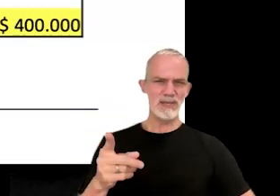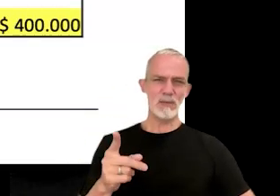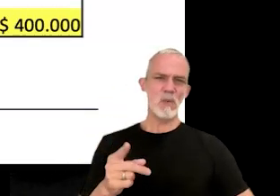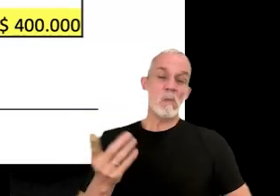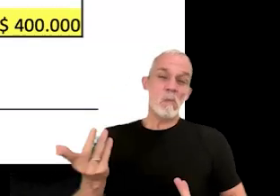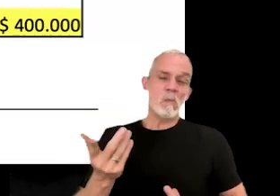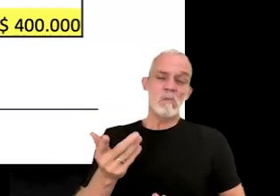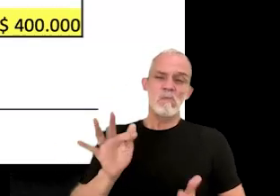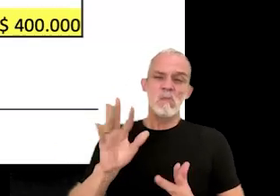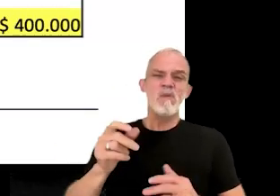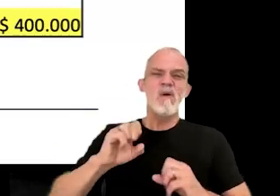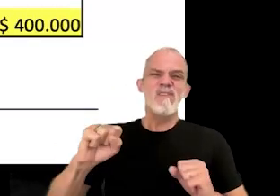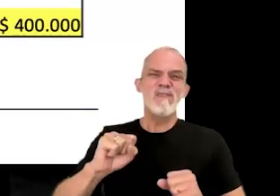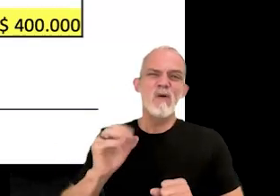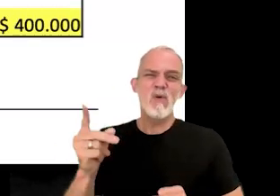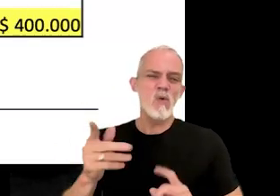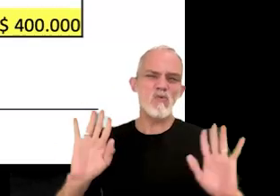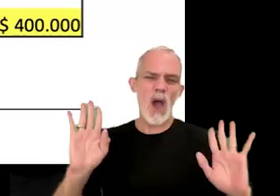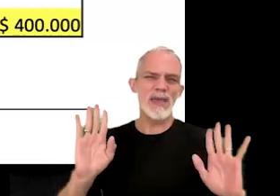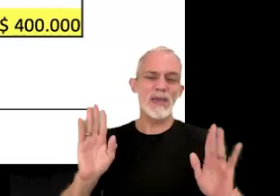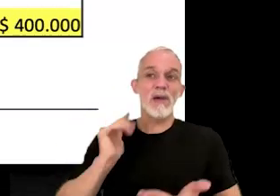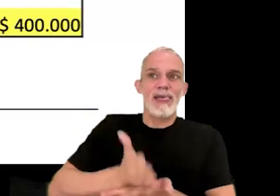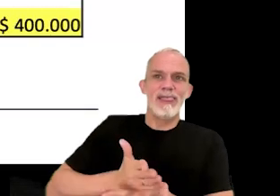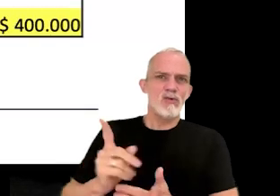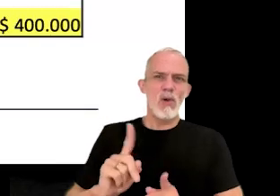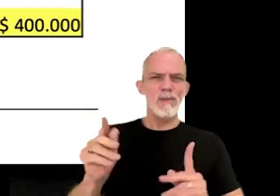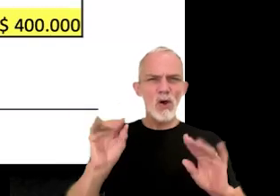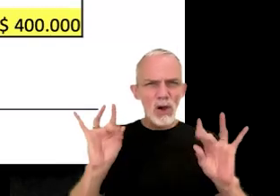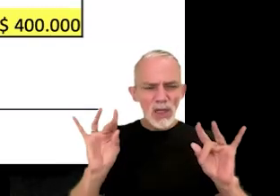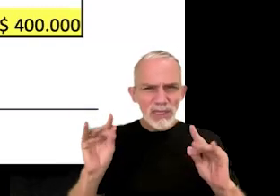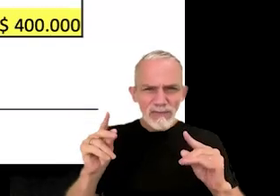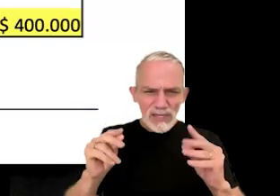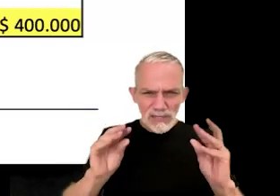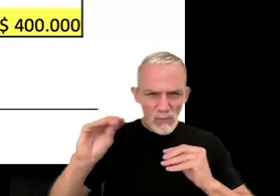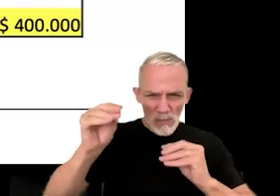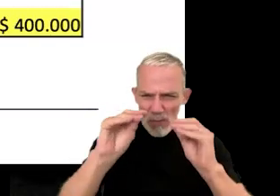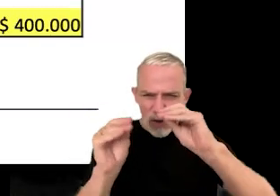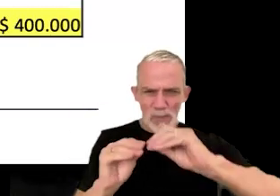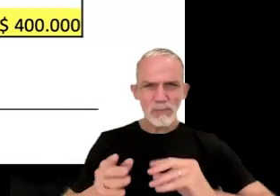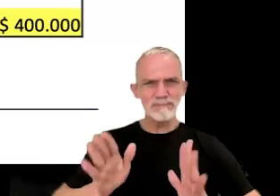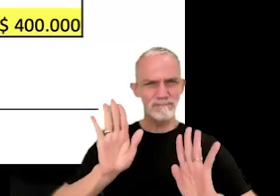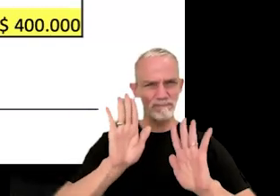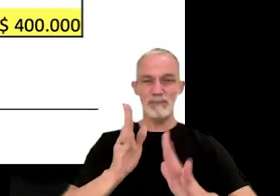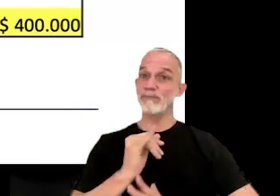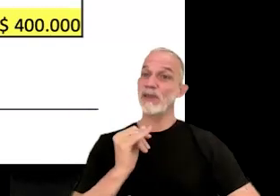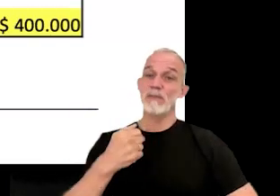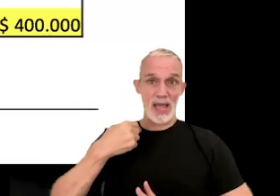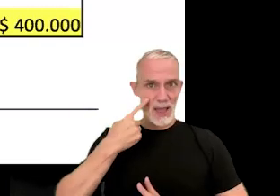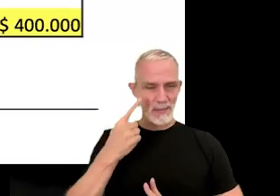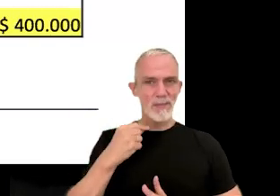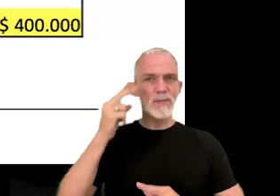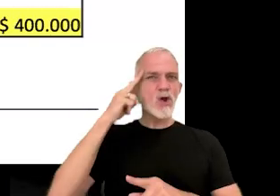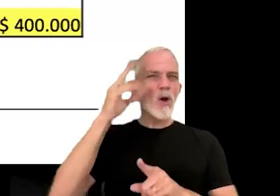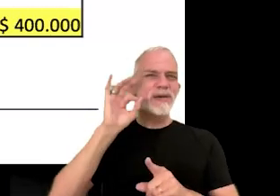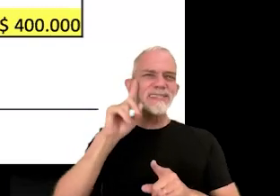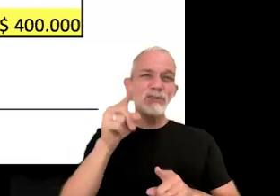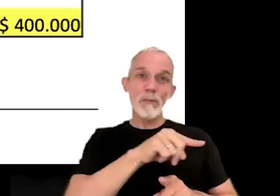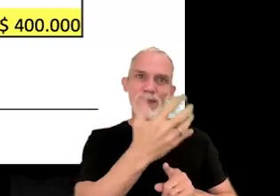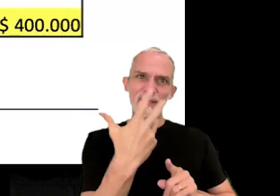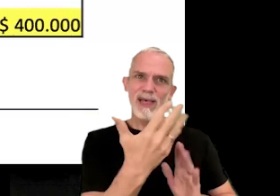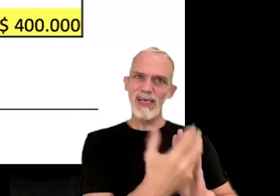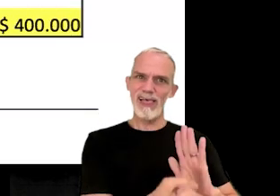delito. Pero como este delito es complejo, hay que advertir que con los 900.000